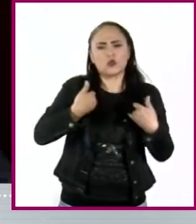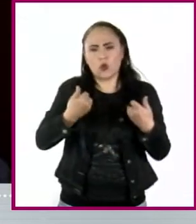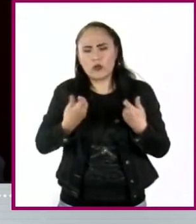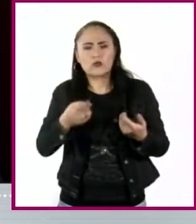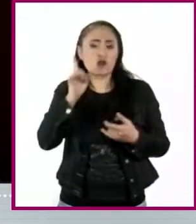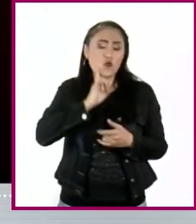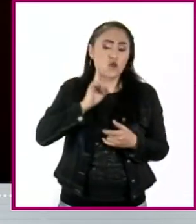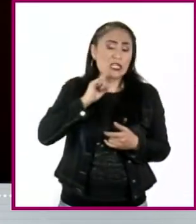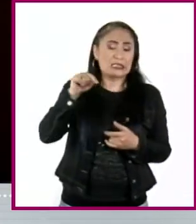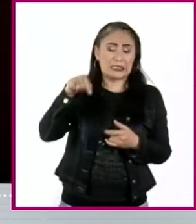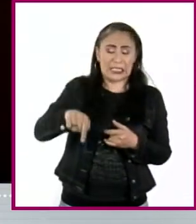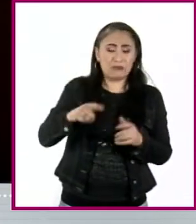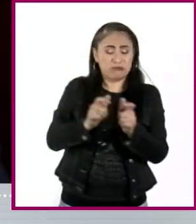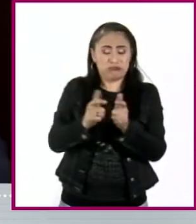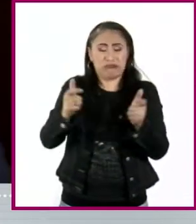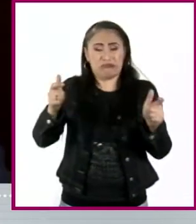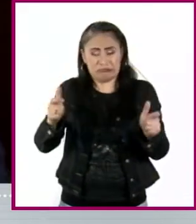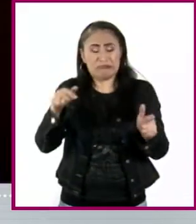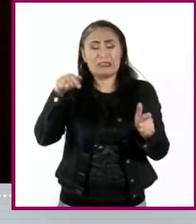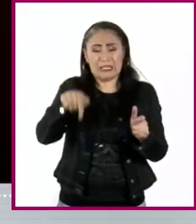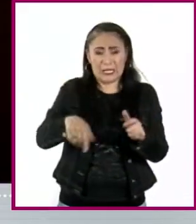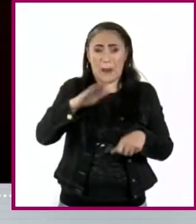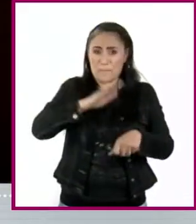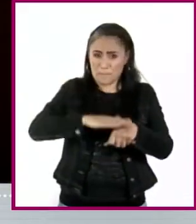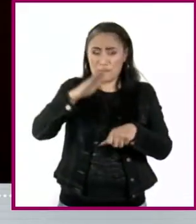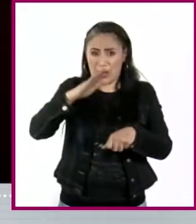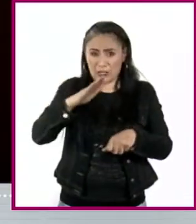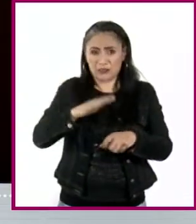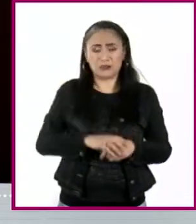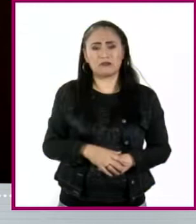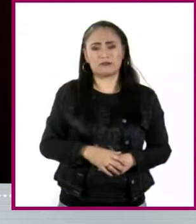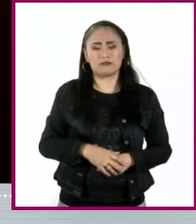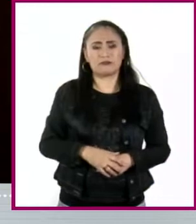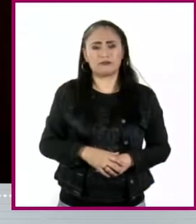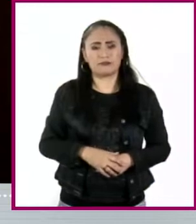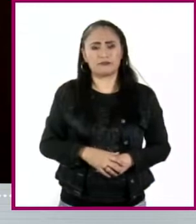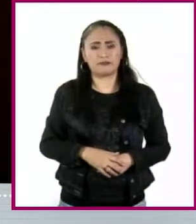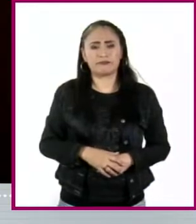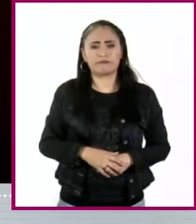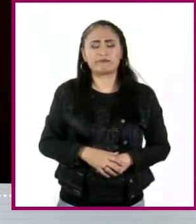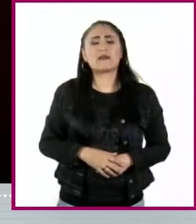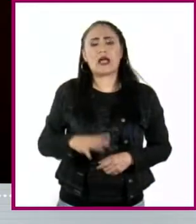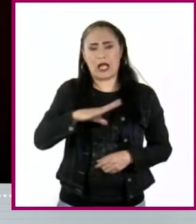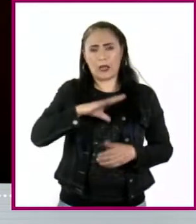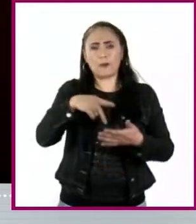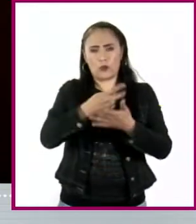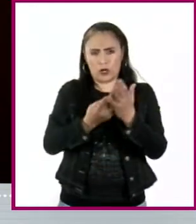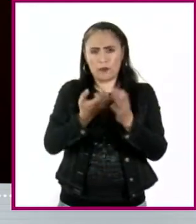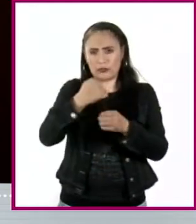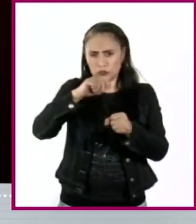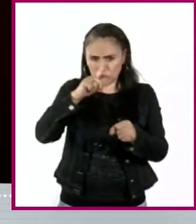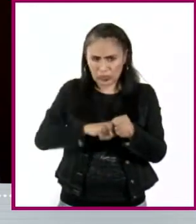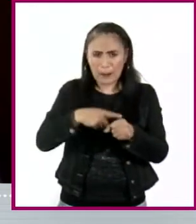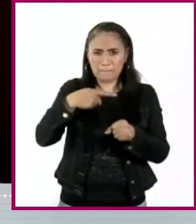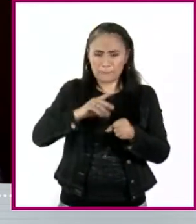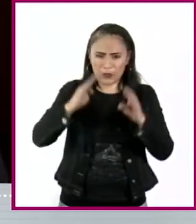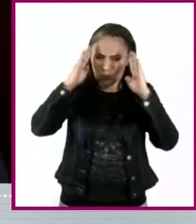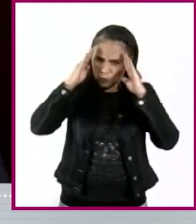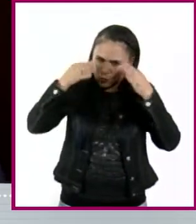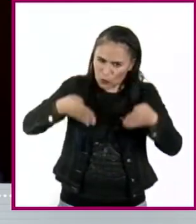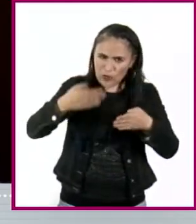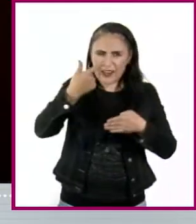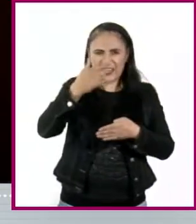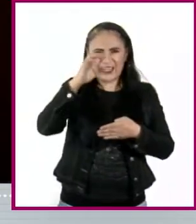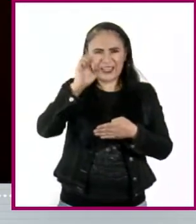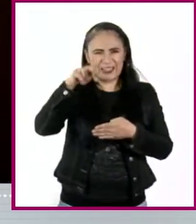mujeres que son la mayoría de la población y que muchas veces subsisten programas sociales que no tienen ese enfoque de género. Por